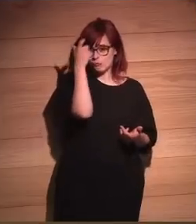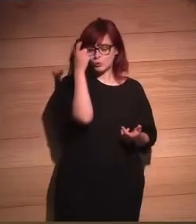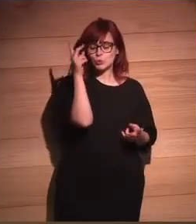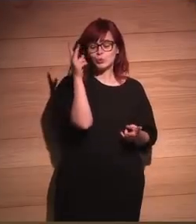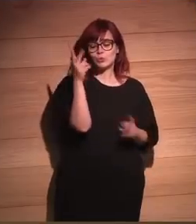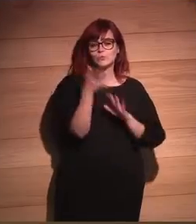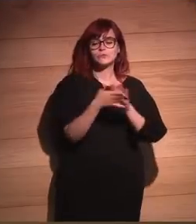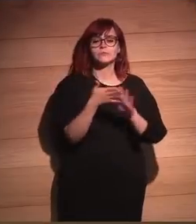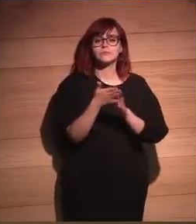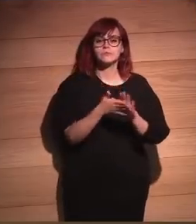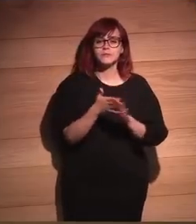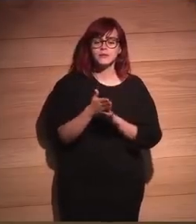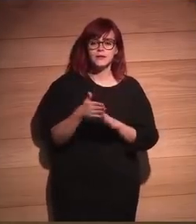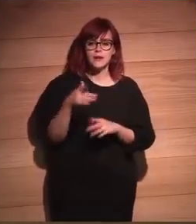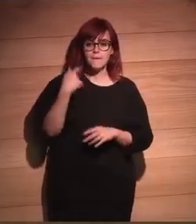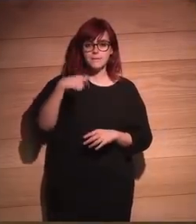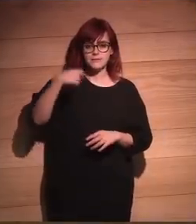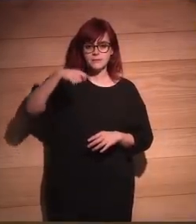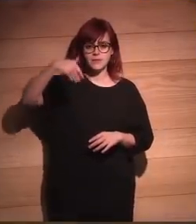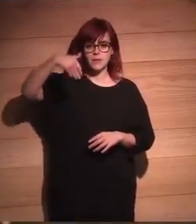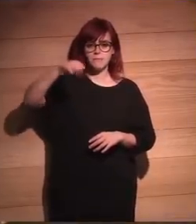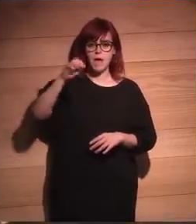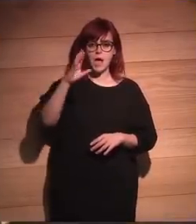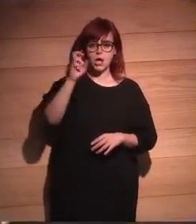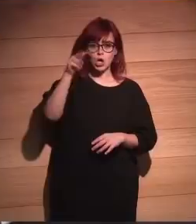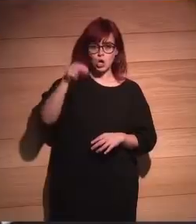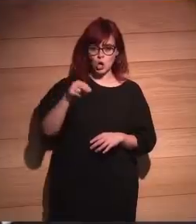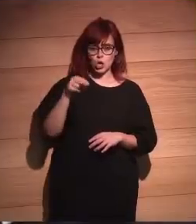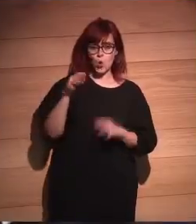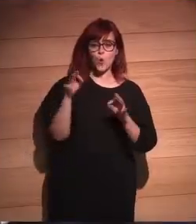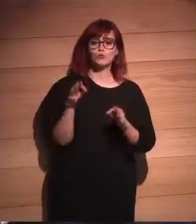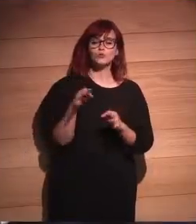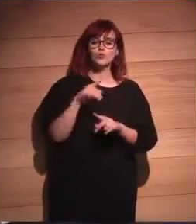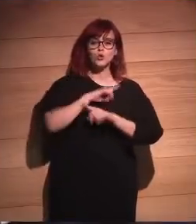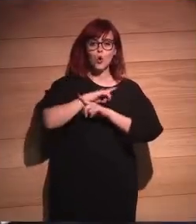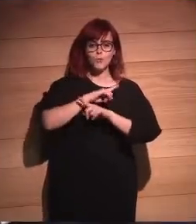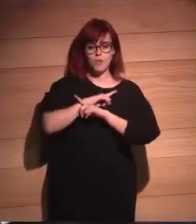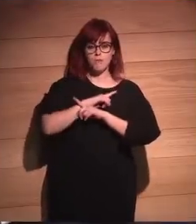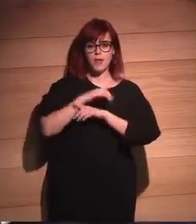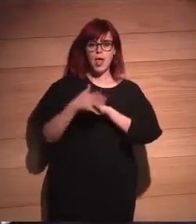que de alguna manera acuñaba el presidente Macron en el IGF en París en pasado noviembre, de